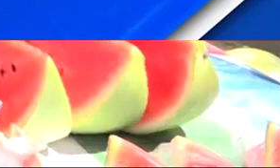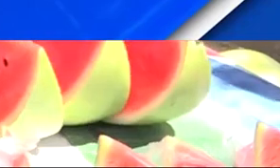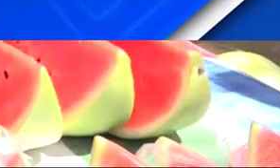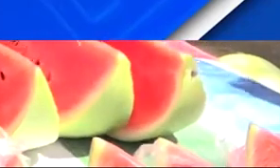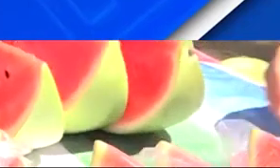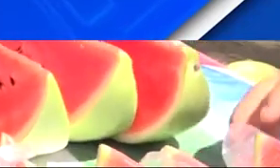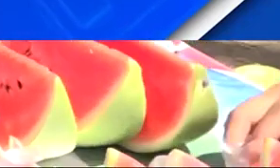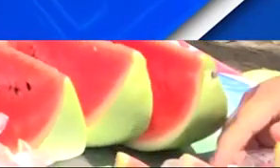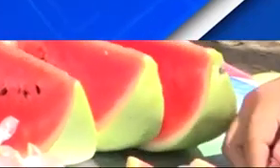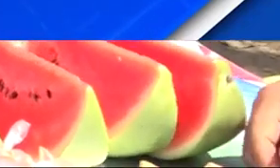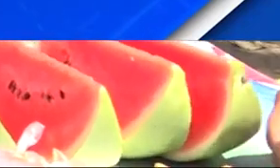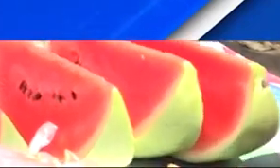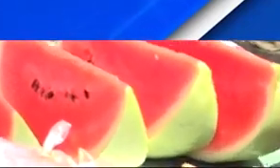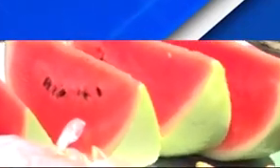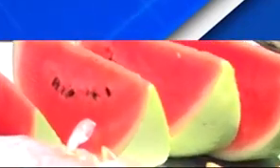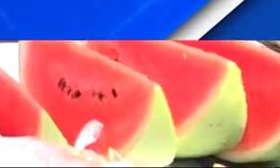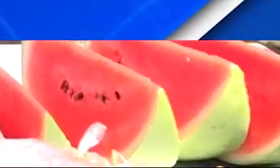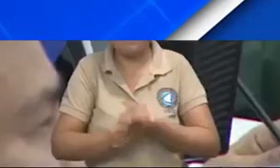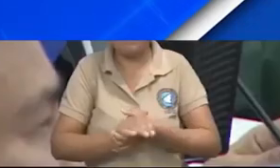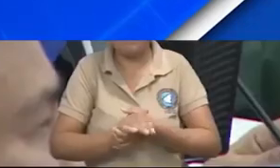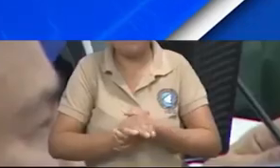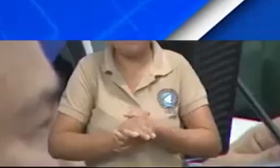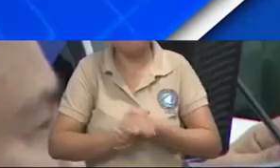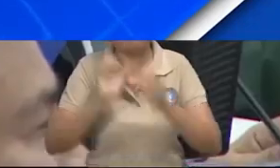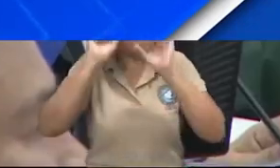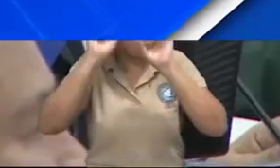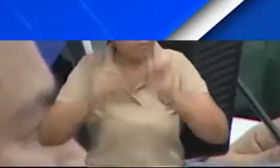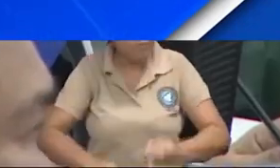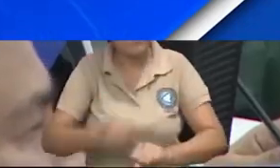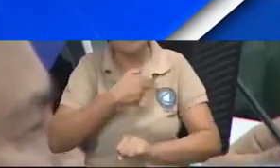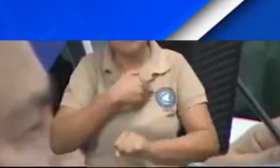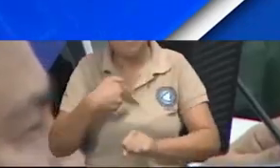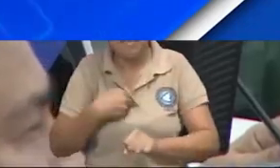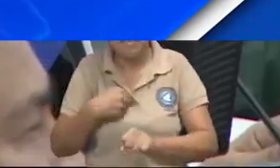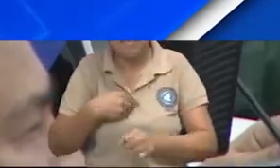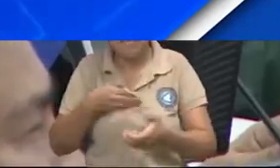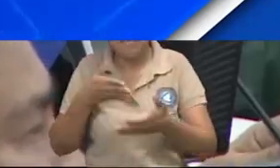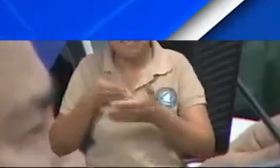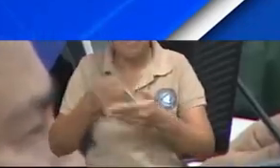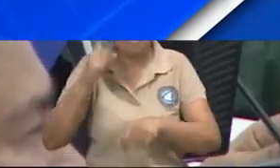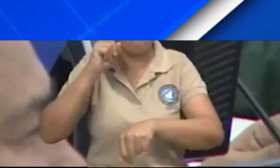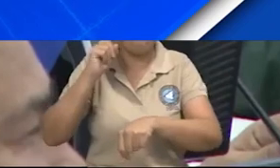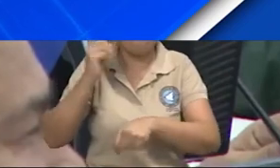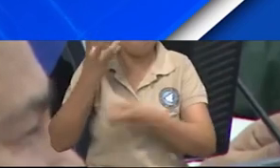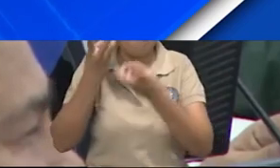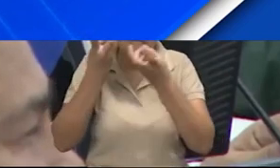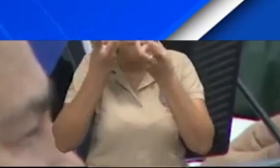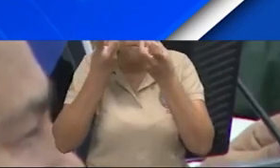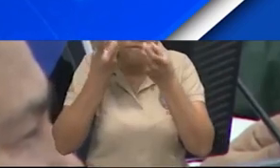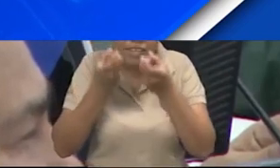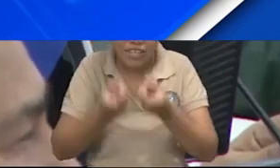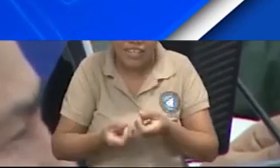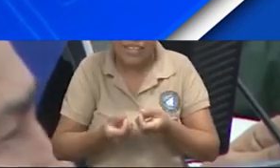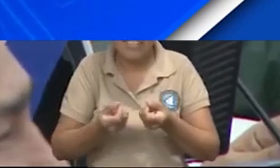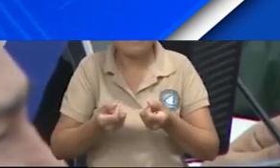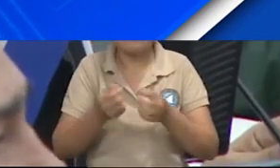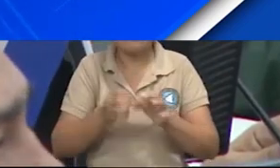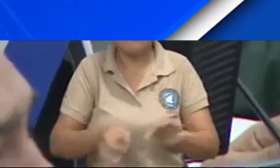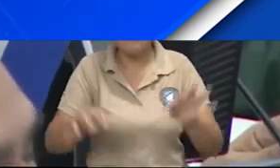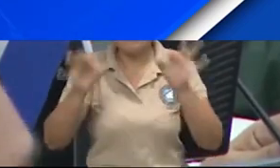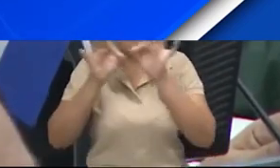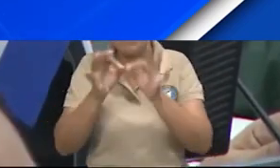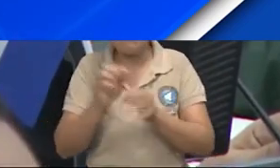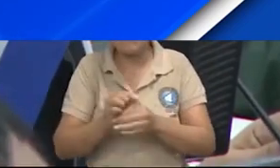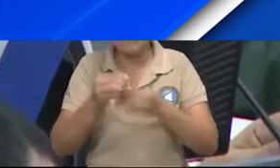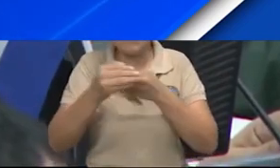y crecimientos que han venido teniendo. No podemos pasar desapercibida una fecha de gran trascendencia